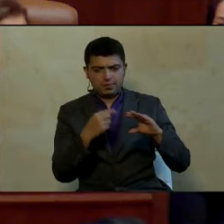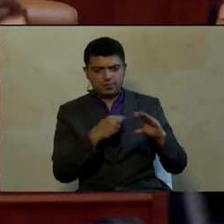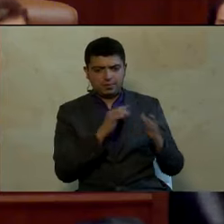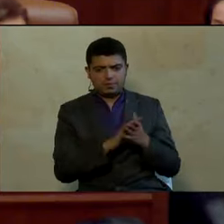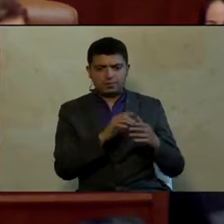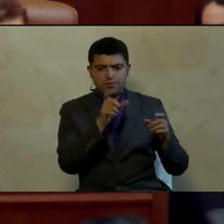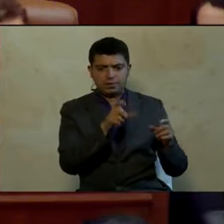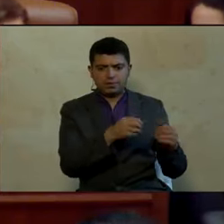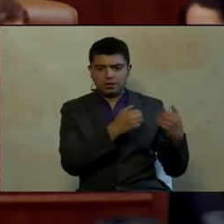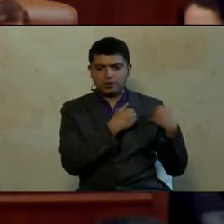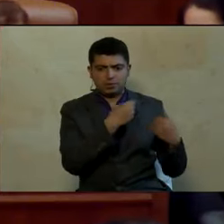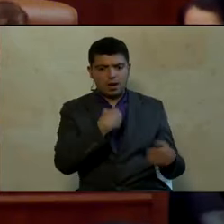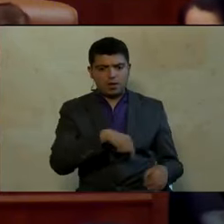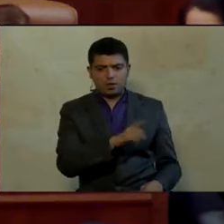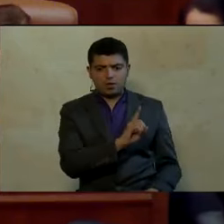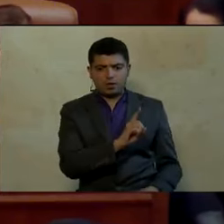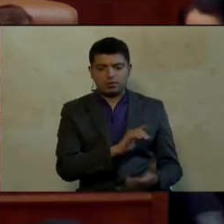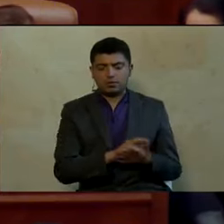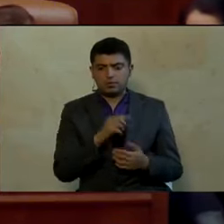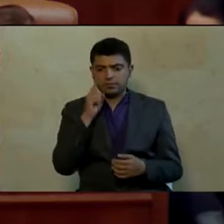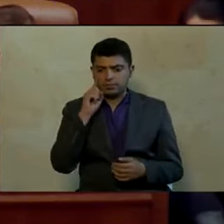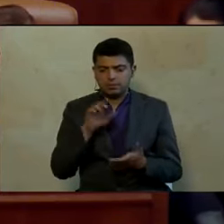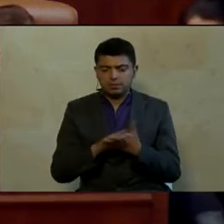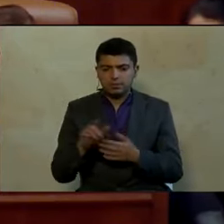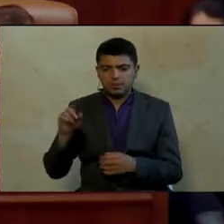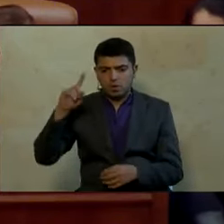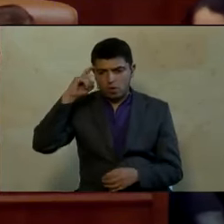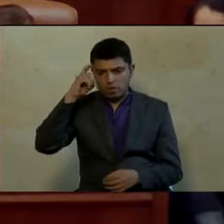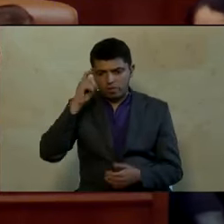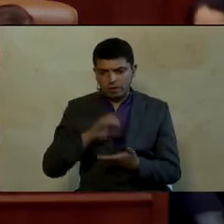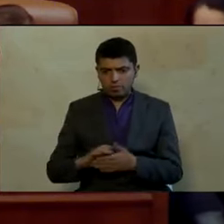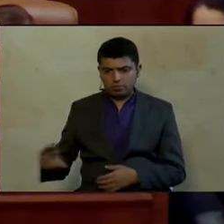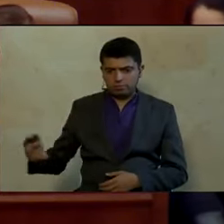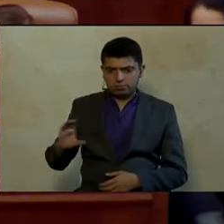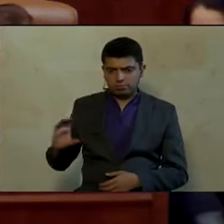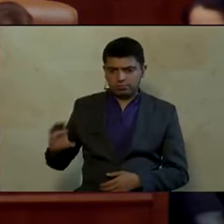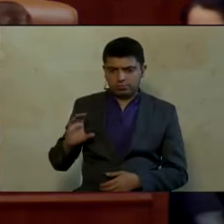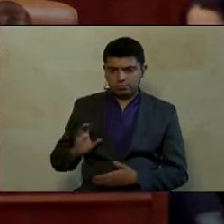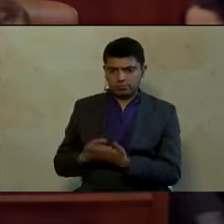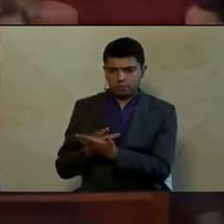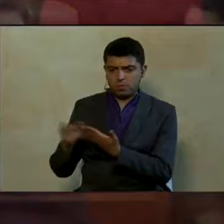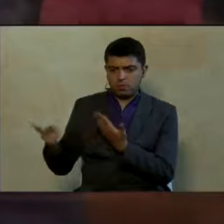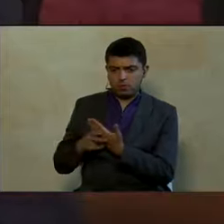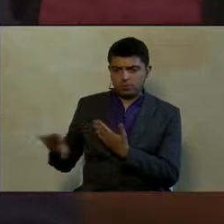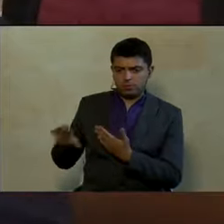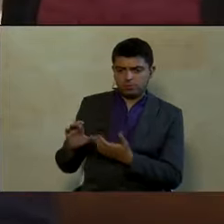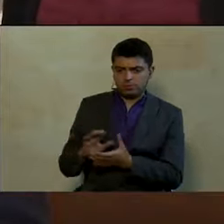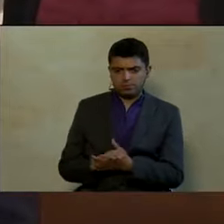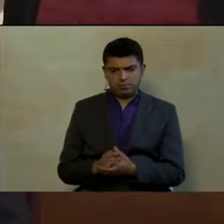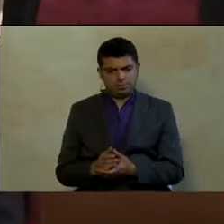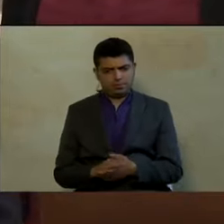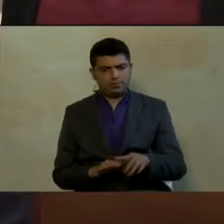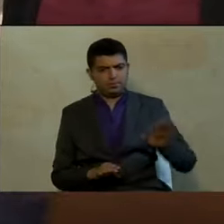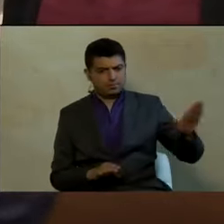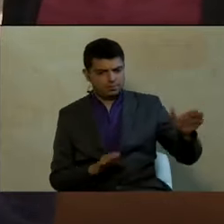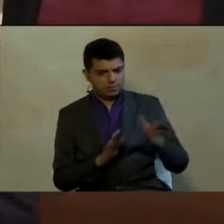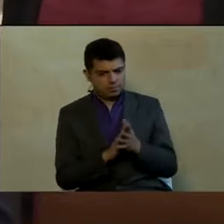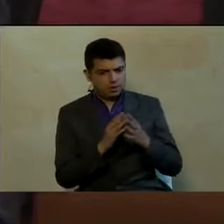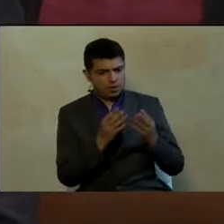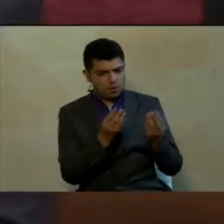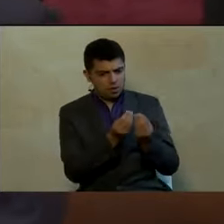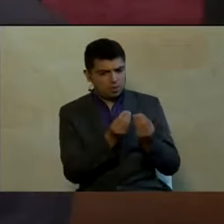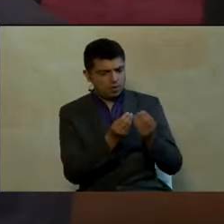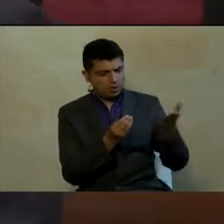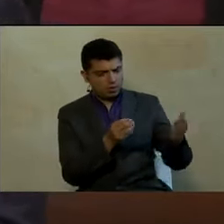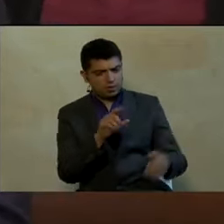señalando que los autores y el gobierno recibimos plata por este proyecto compañero lemu Mire con el corazón le digo